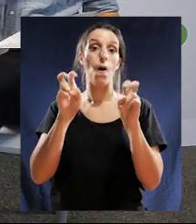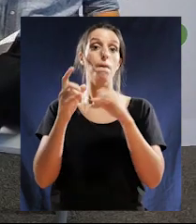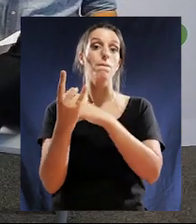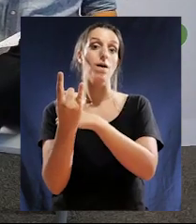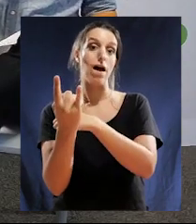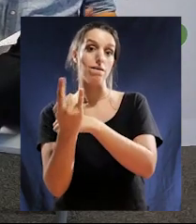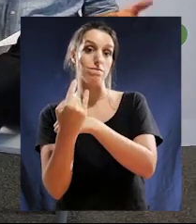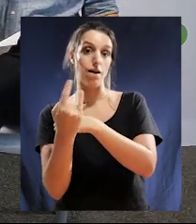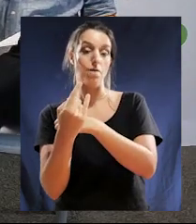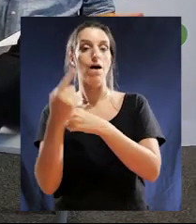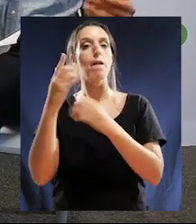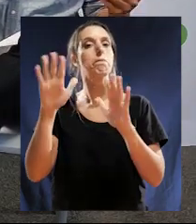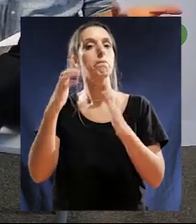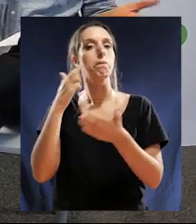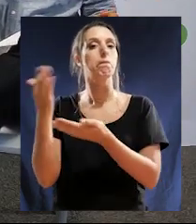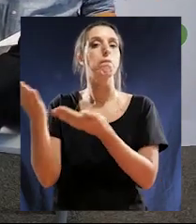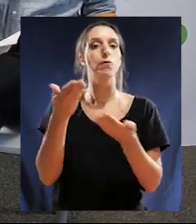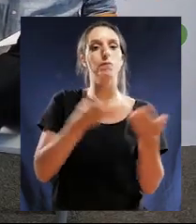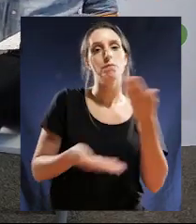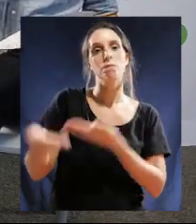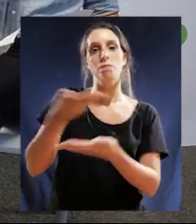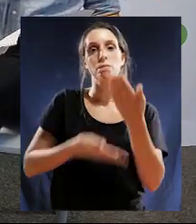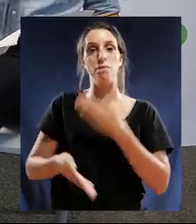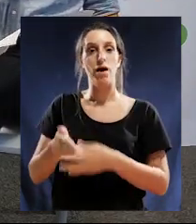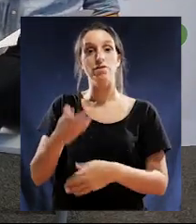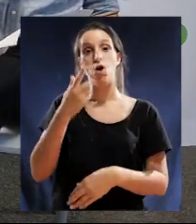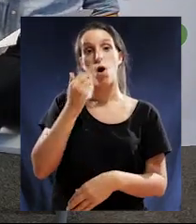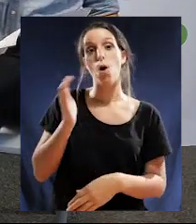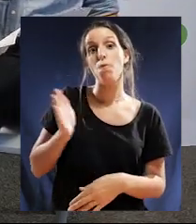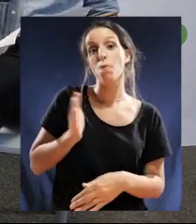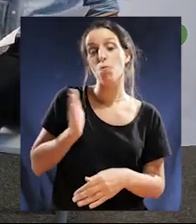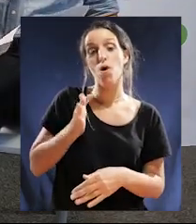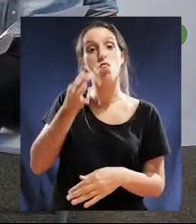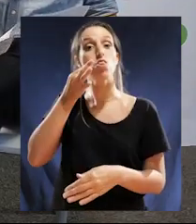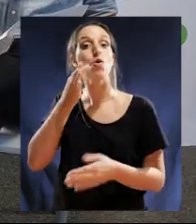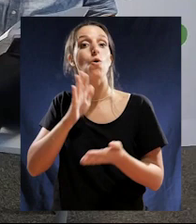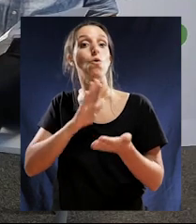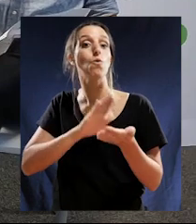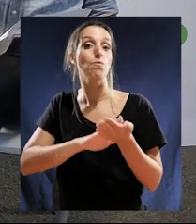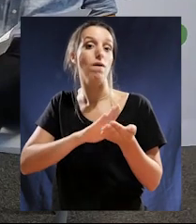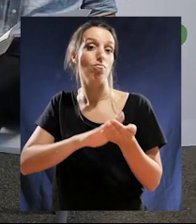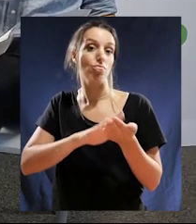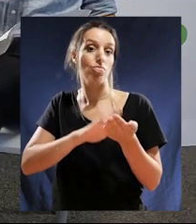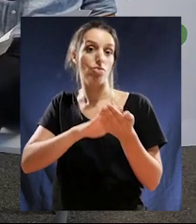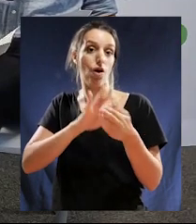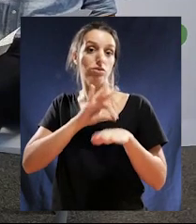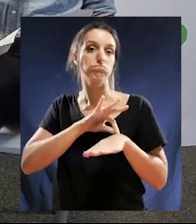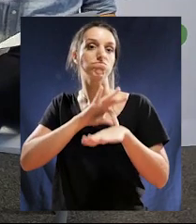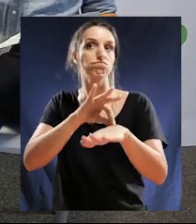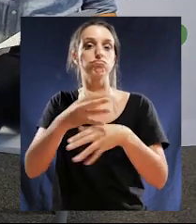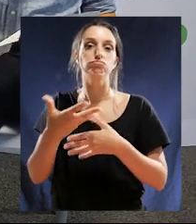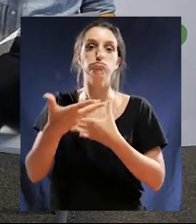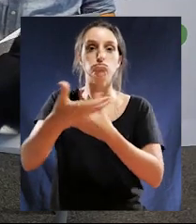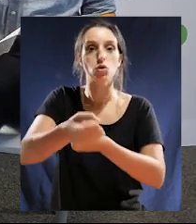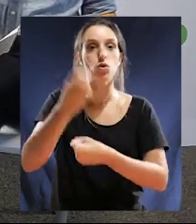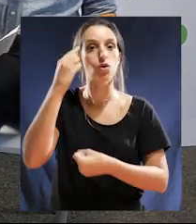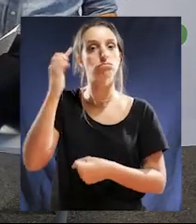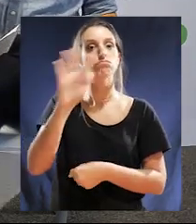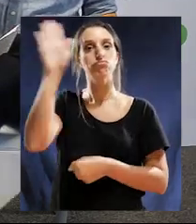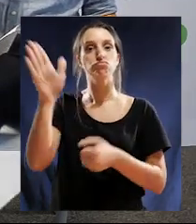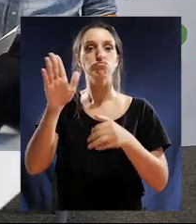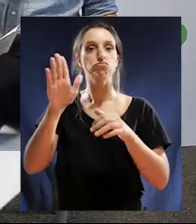para presentarles compartir con todos y todas este documento esta guía de apoyo psicoemocional